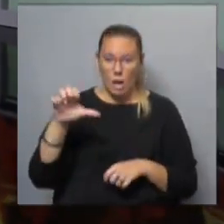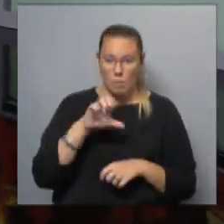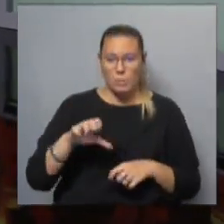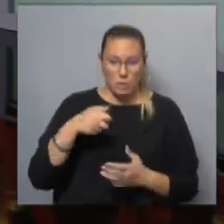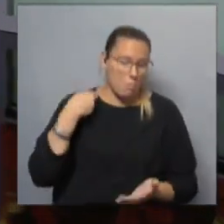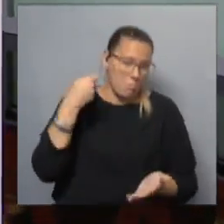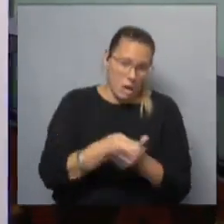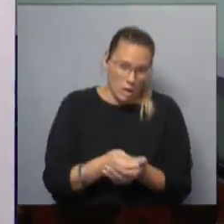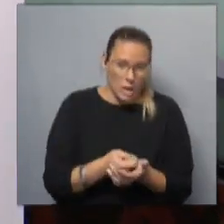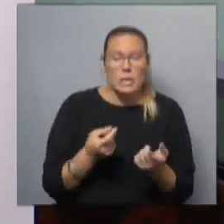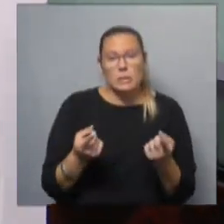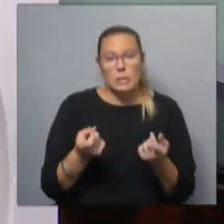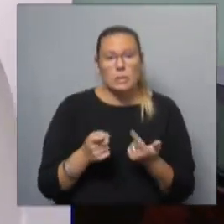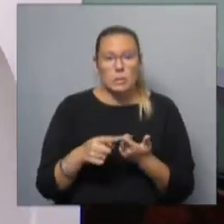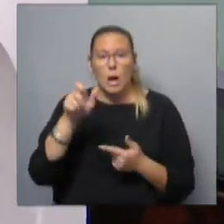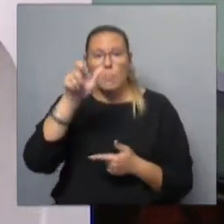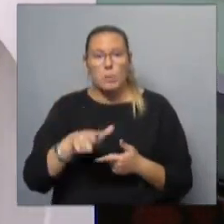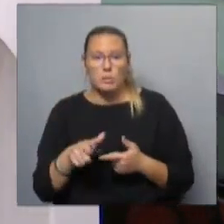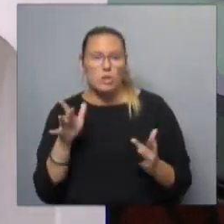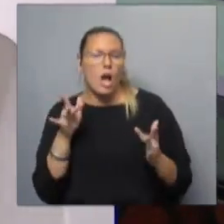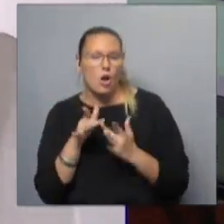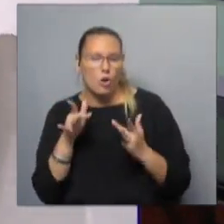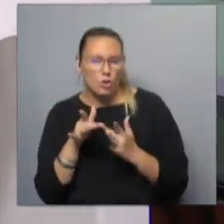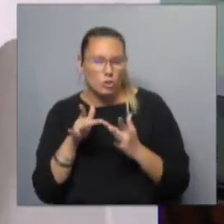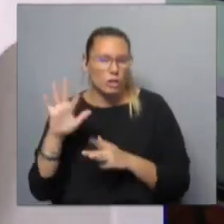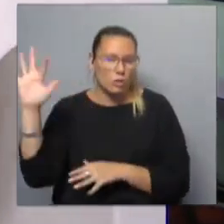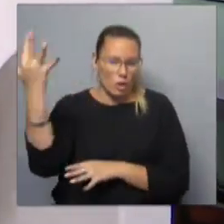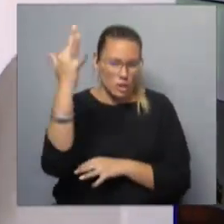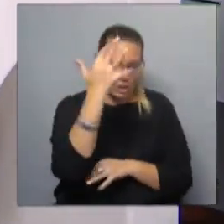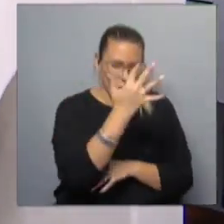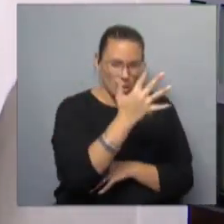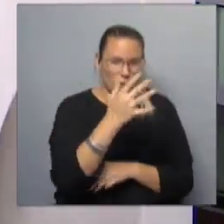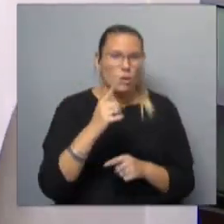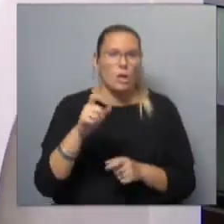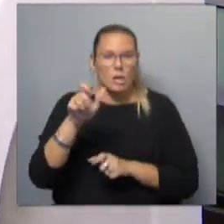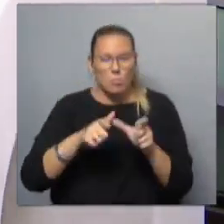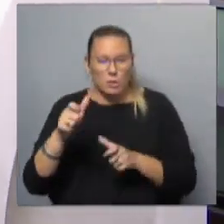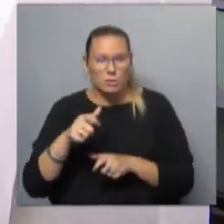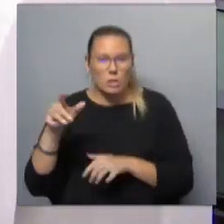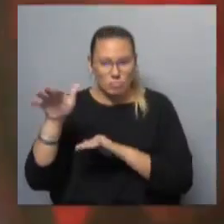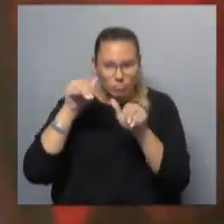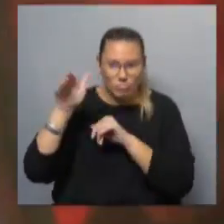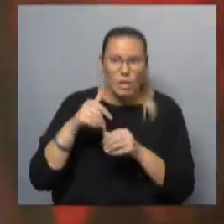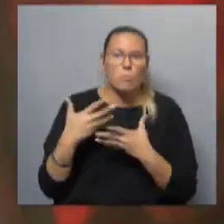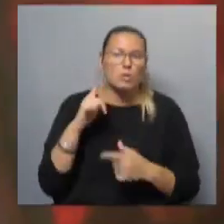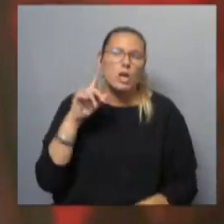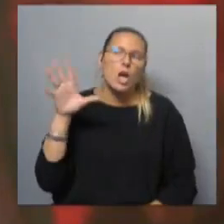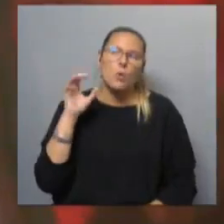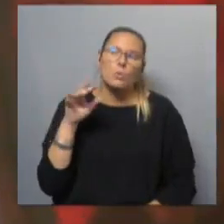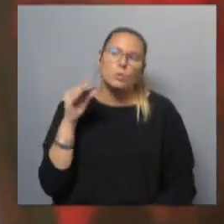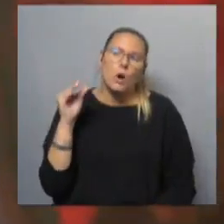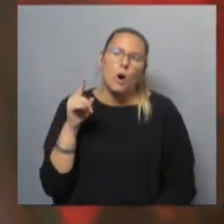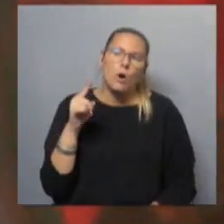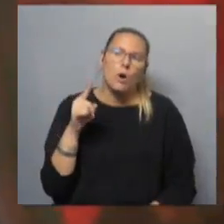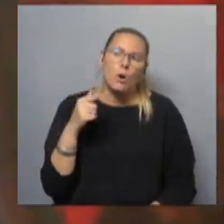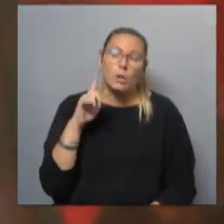bancaran algo. Se necesitaba alguien que conectara con el interior del país y que generara gente. Por eso a veces lo escucho hablar y veo como hay cosas